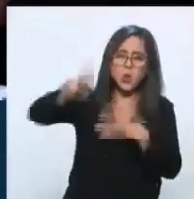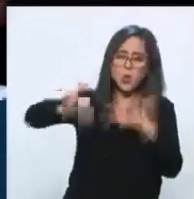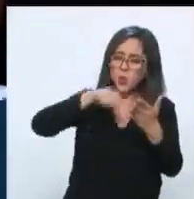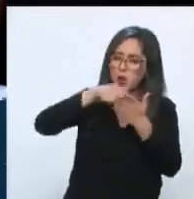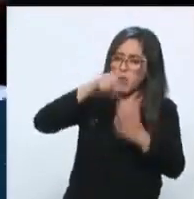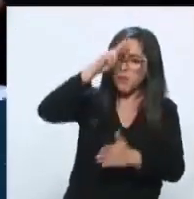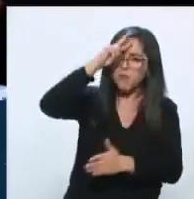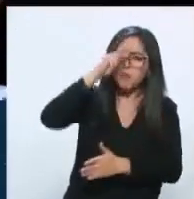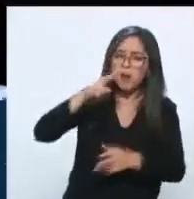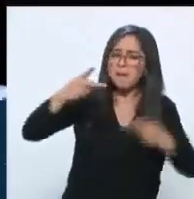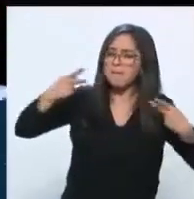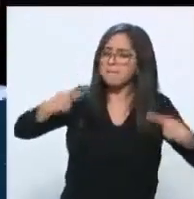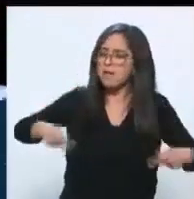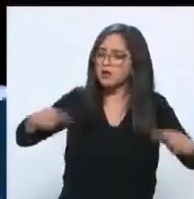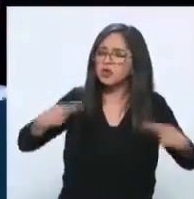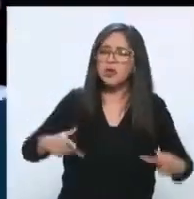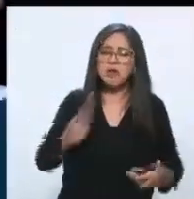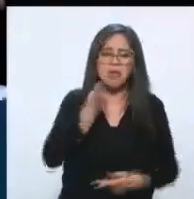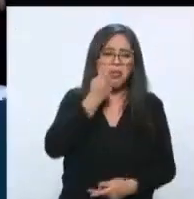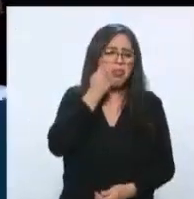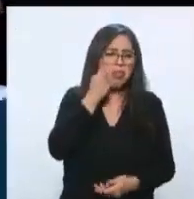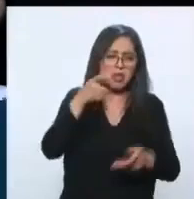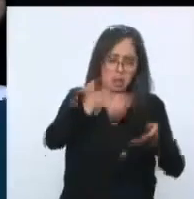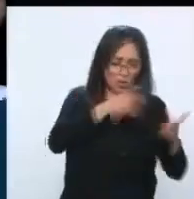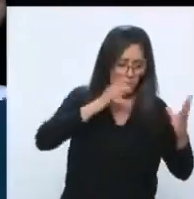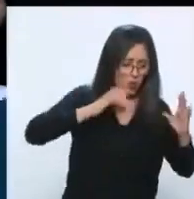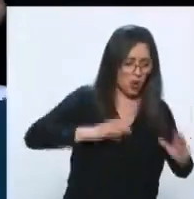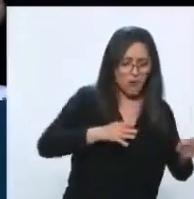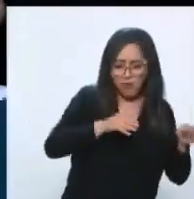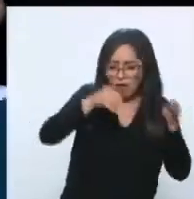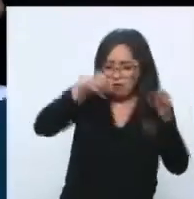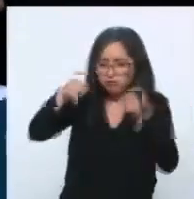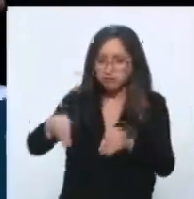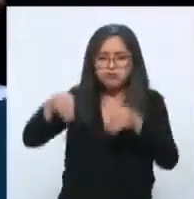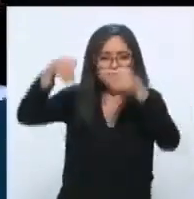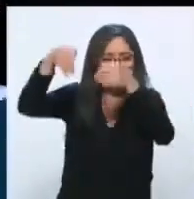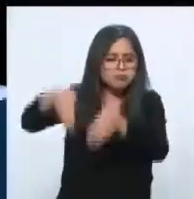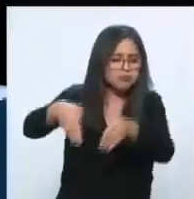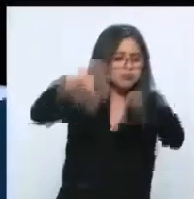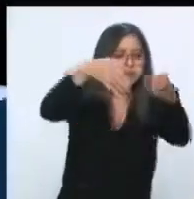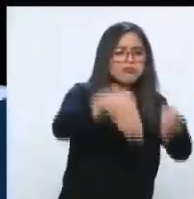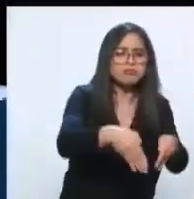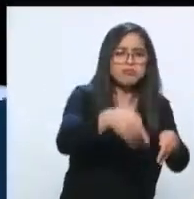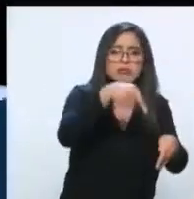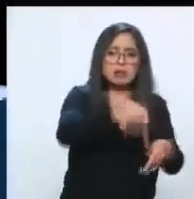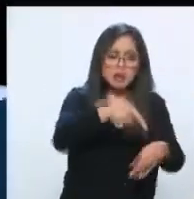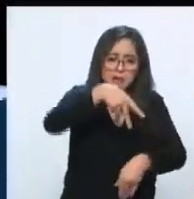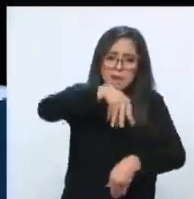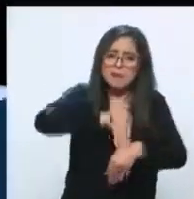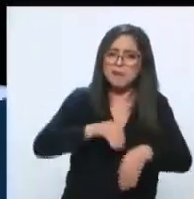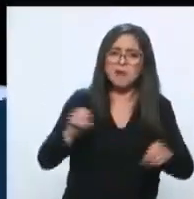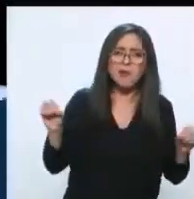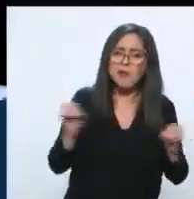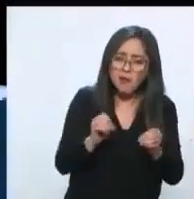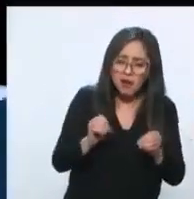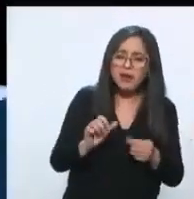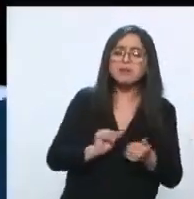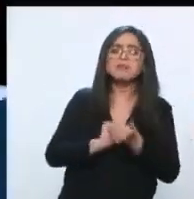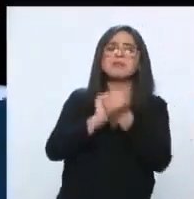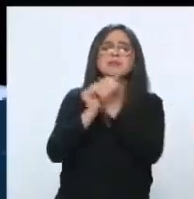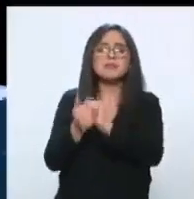ver una cantidad de personas que fueron encontradas, qué proporción